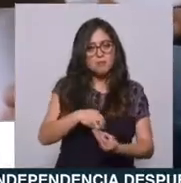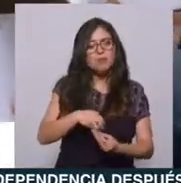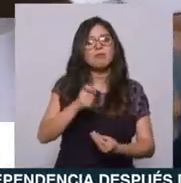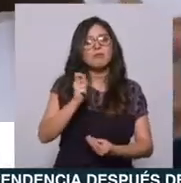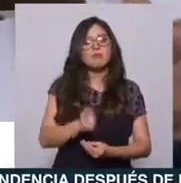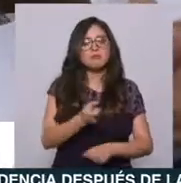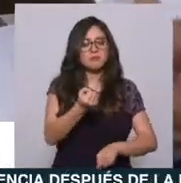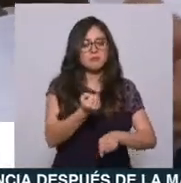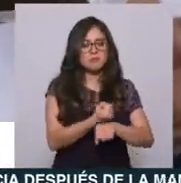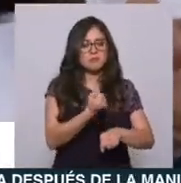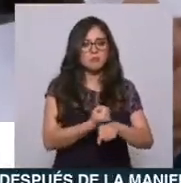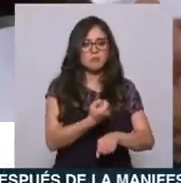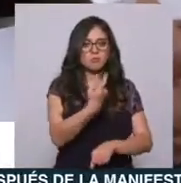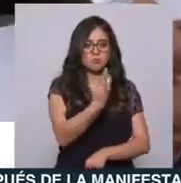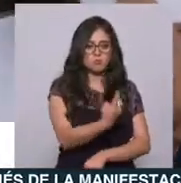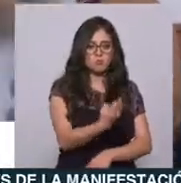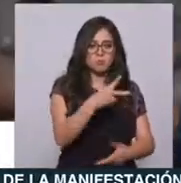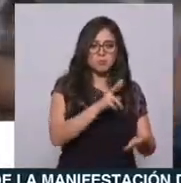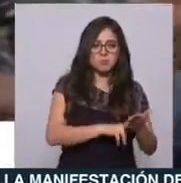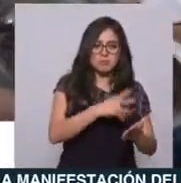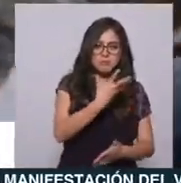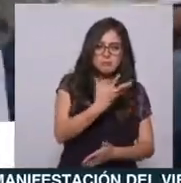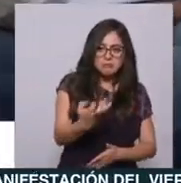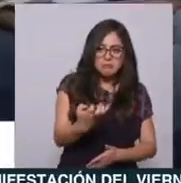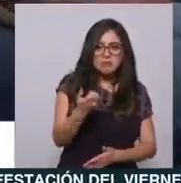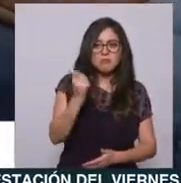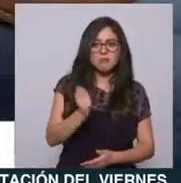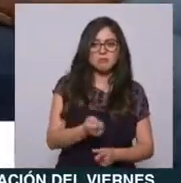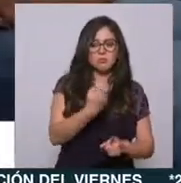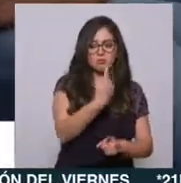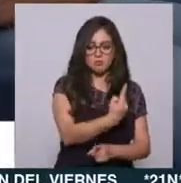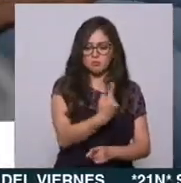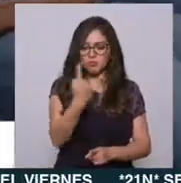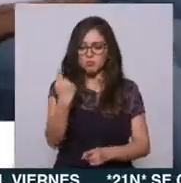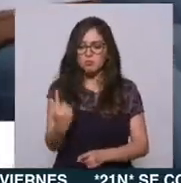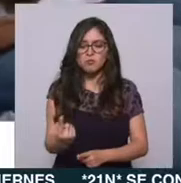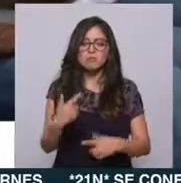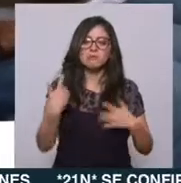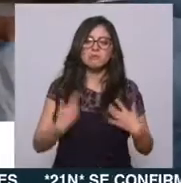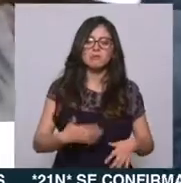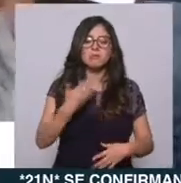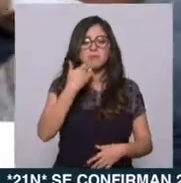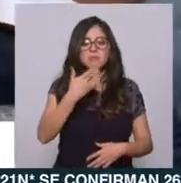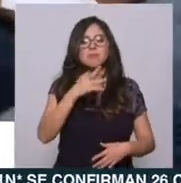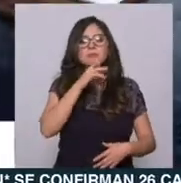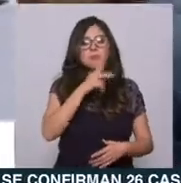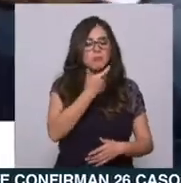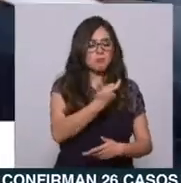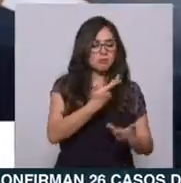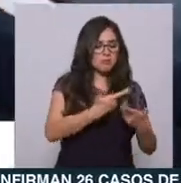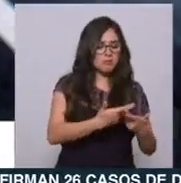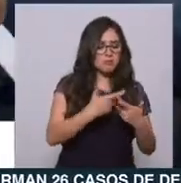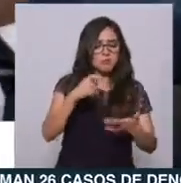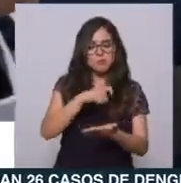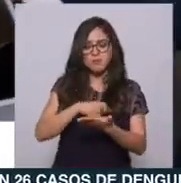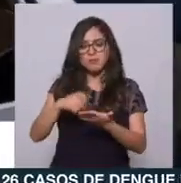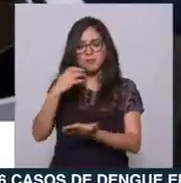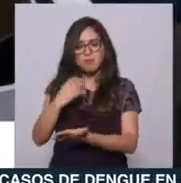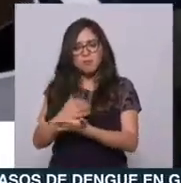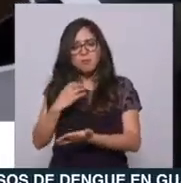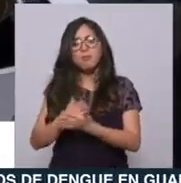son como 500 pesos, yo creo que ahorita ya unos para cada quien sí es algo para poder invertir en útiles o en alguna otra cosa que